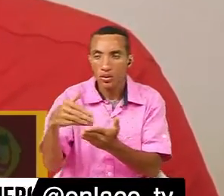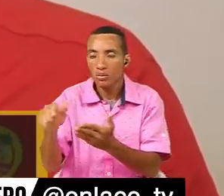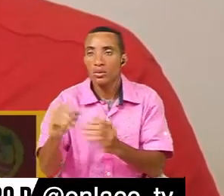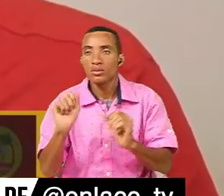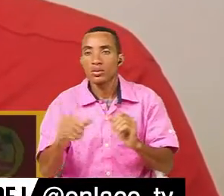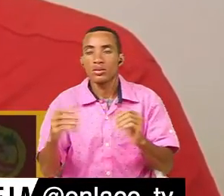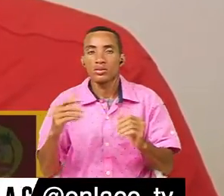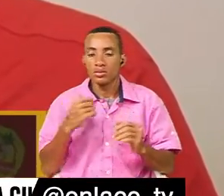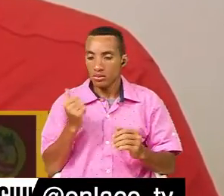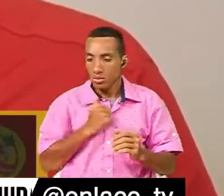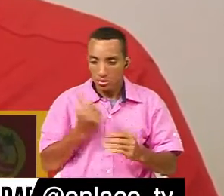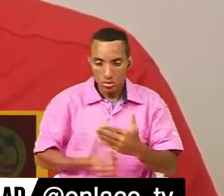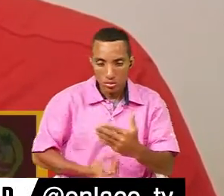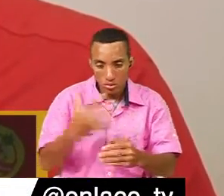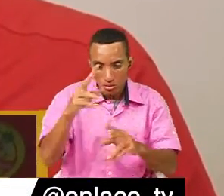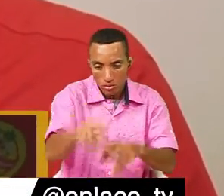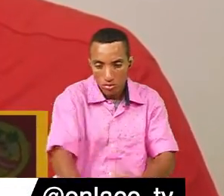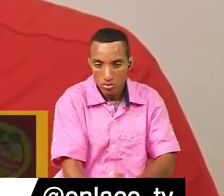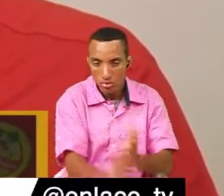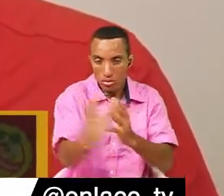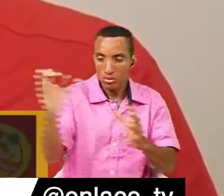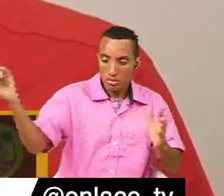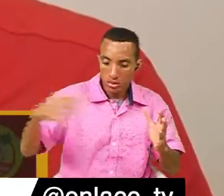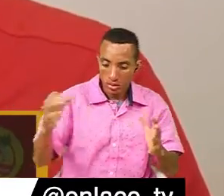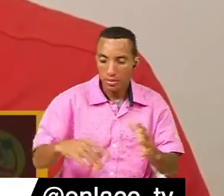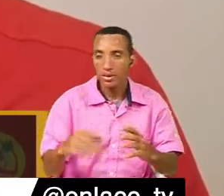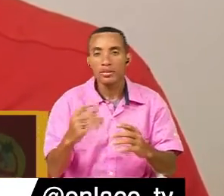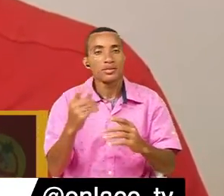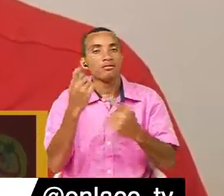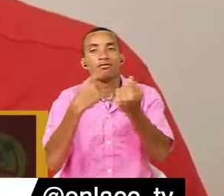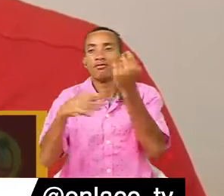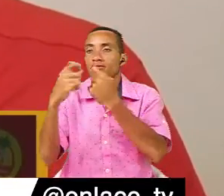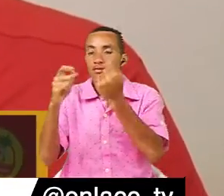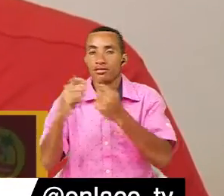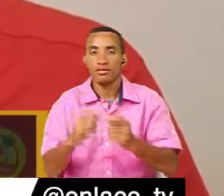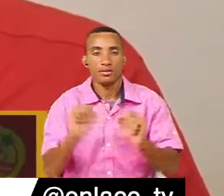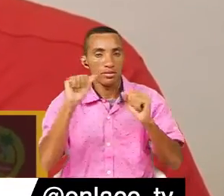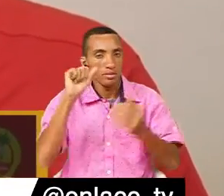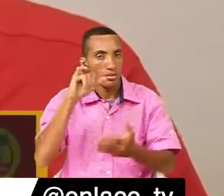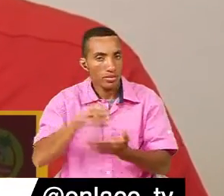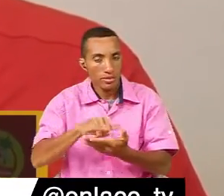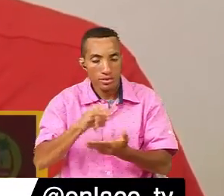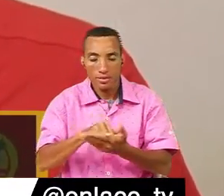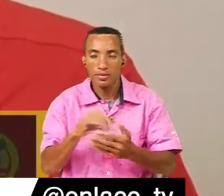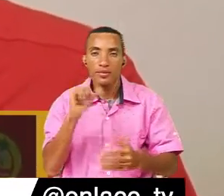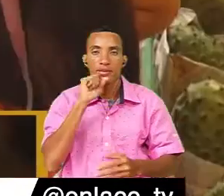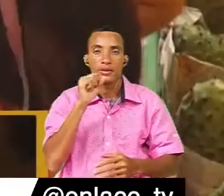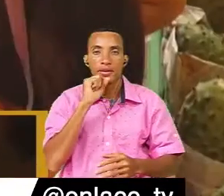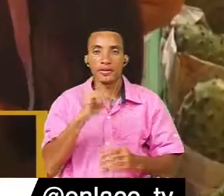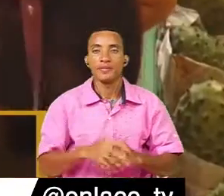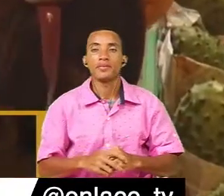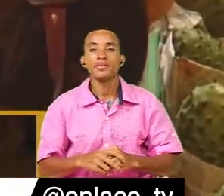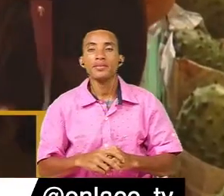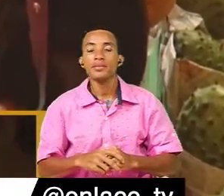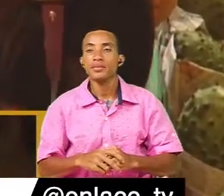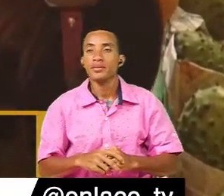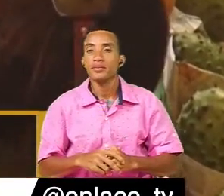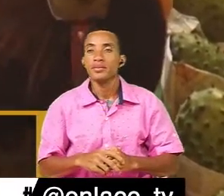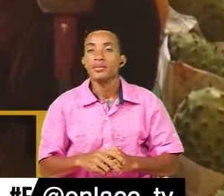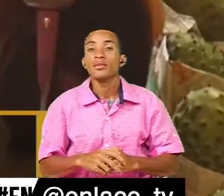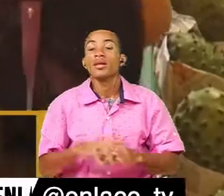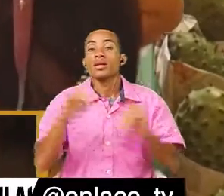que produzcan poderlo comercializar de una manera directa aquí en Barranca Bermeja como primer punto de distribución de los alimentos. En el mercado campesino